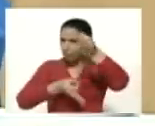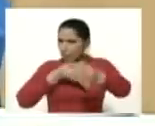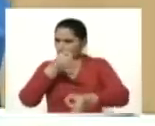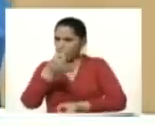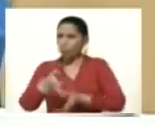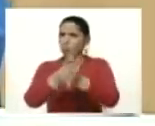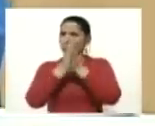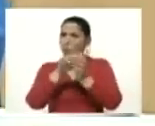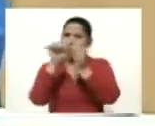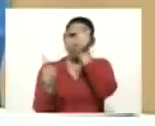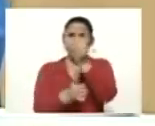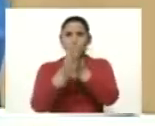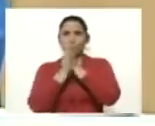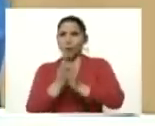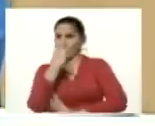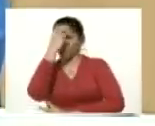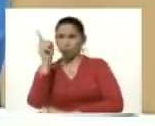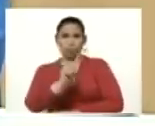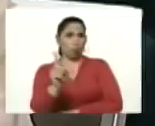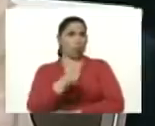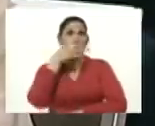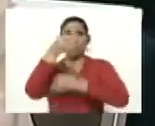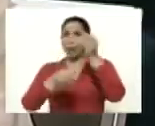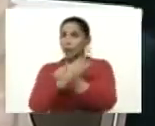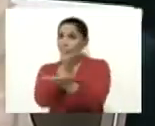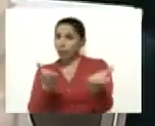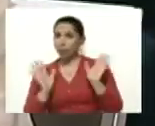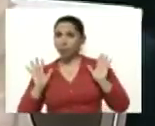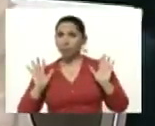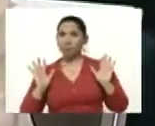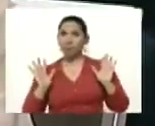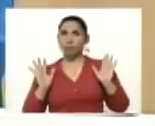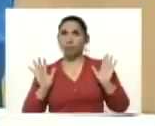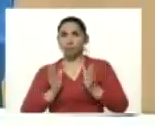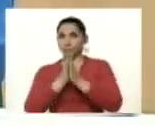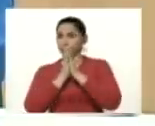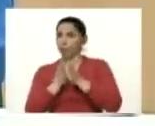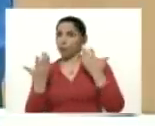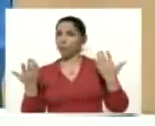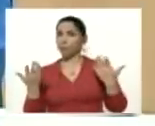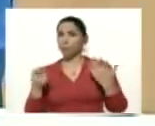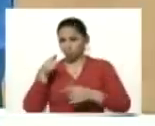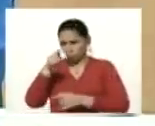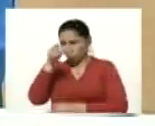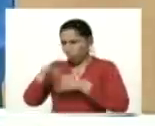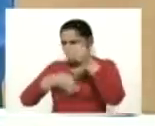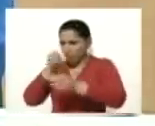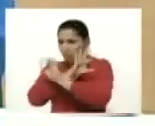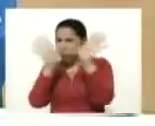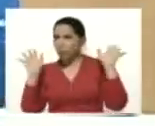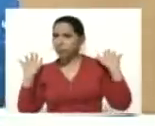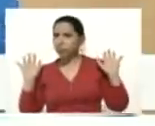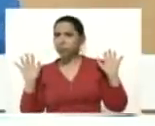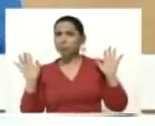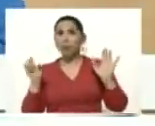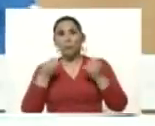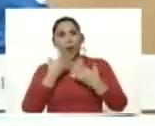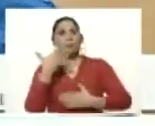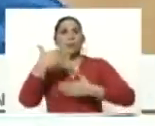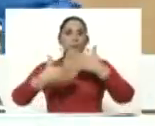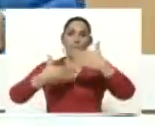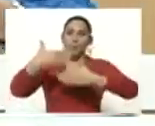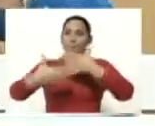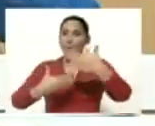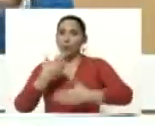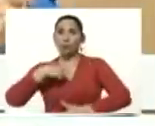vicepresidente. Tarek, eso no lo han explicado ustedes. Asdrúbal, ¿tú lo has explicado? Bueno, poco a poco.